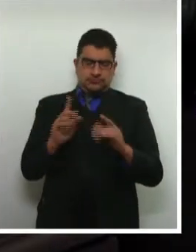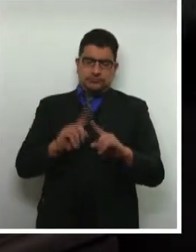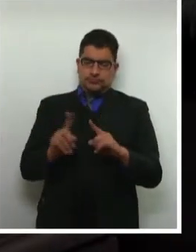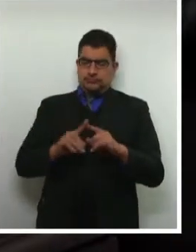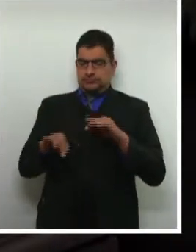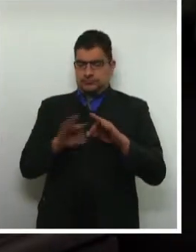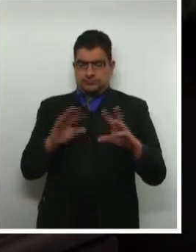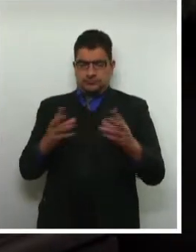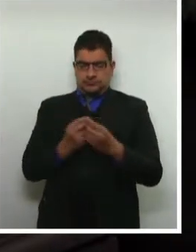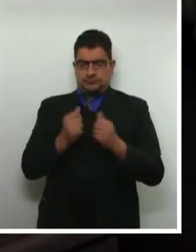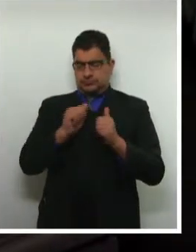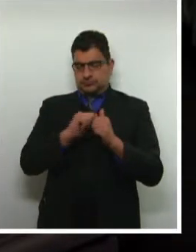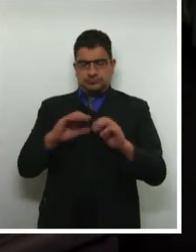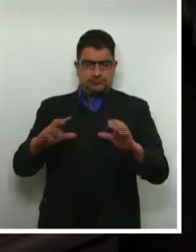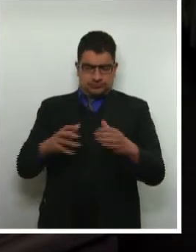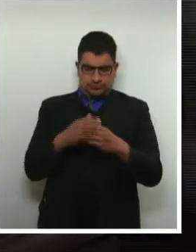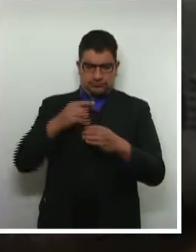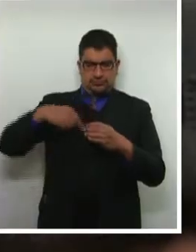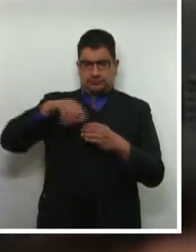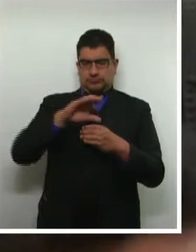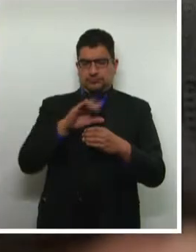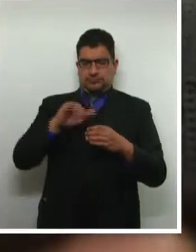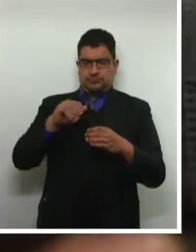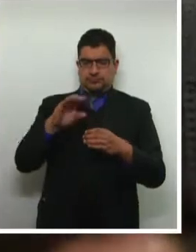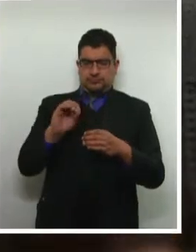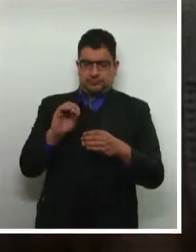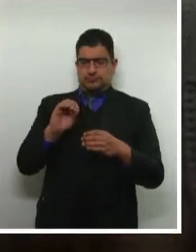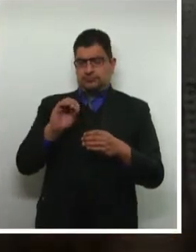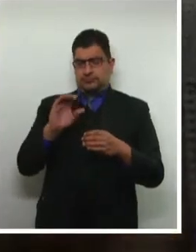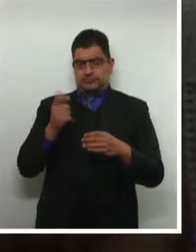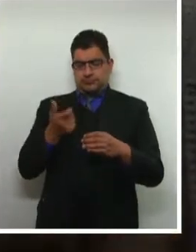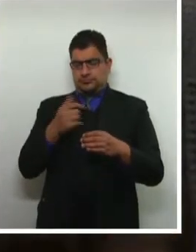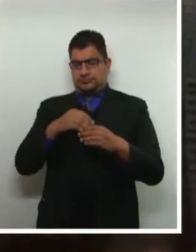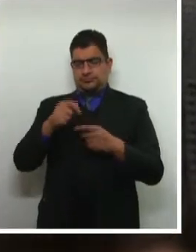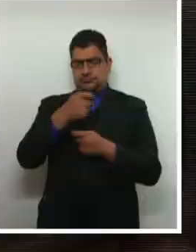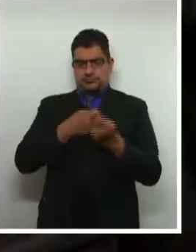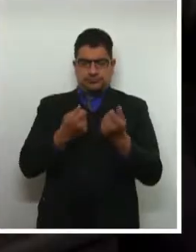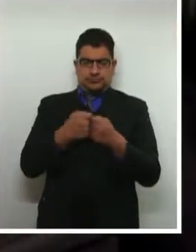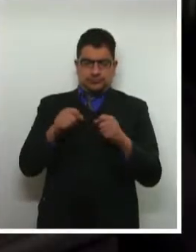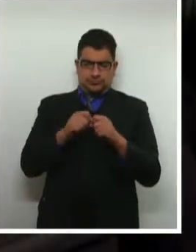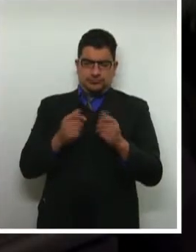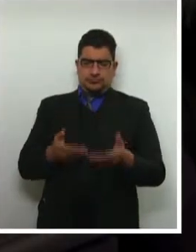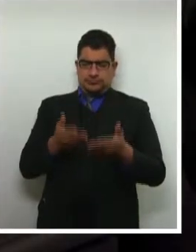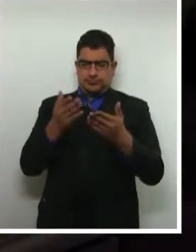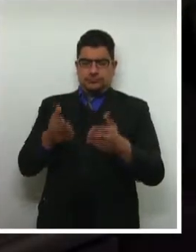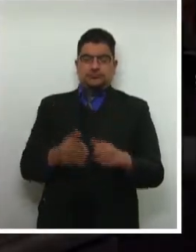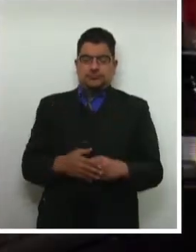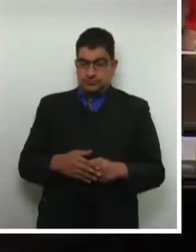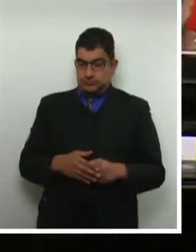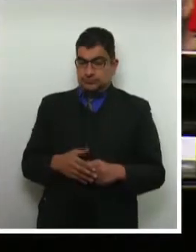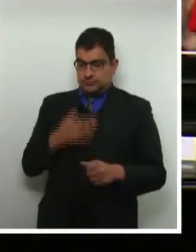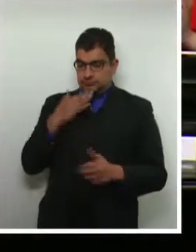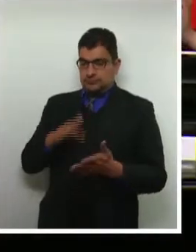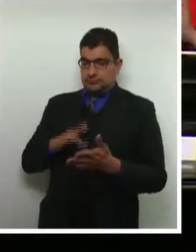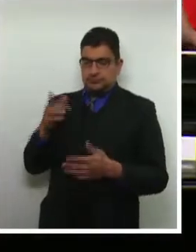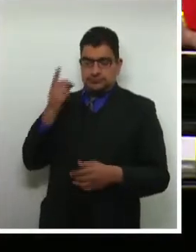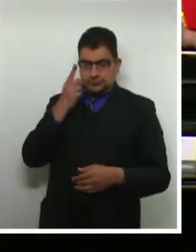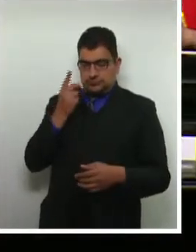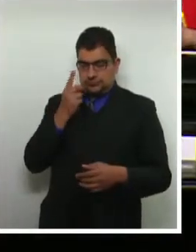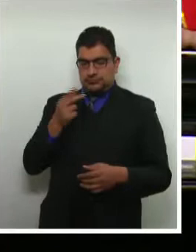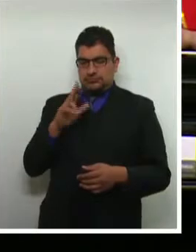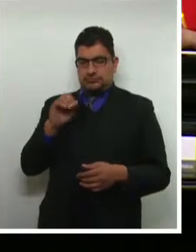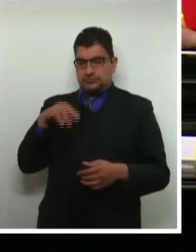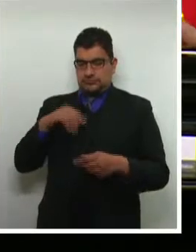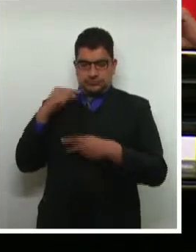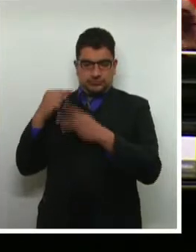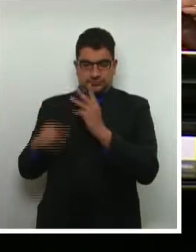de este Consejo Económico, Social y Ambiental. Muchas gracias. A usted, diputado Ramírez. Agotada